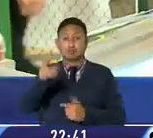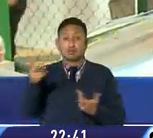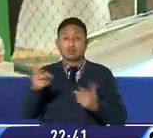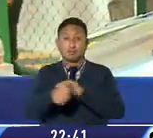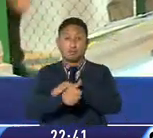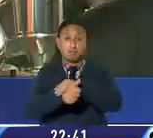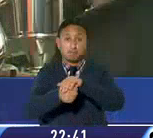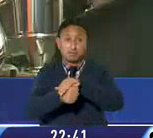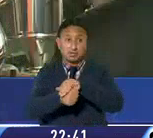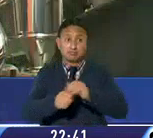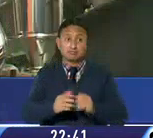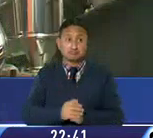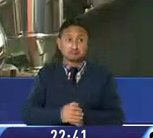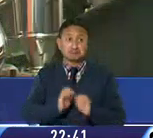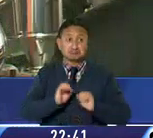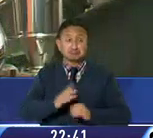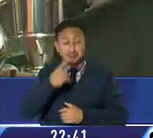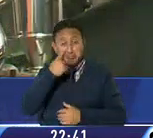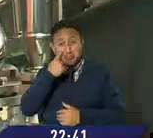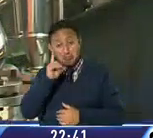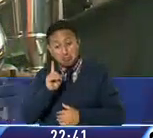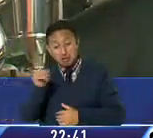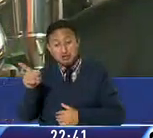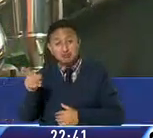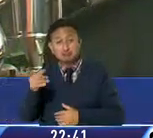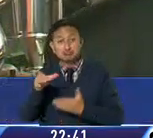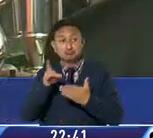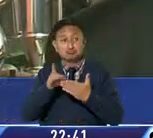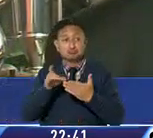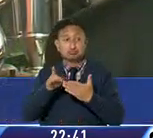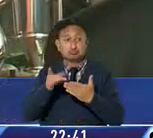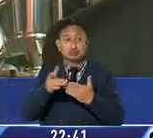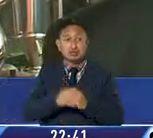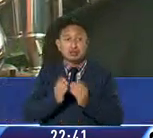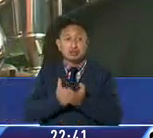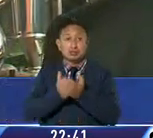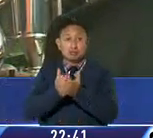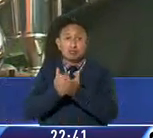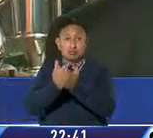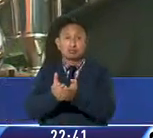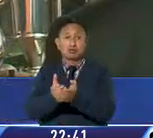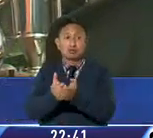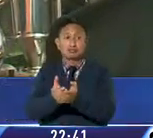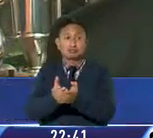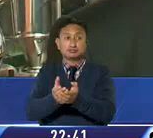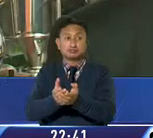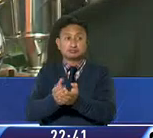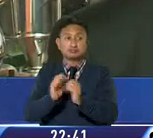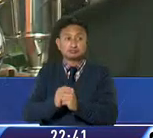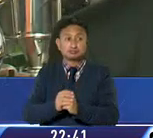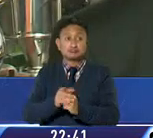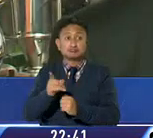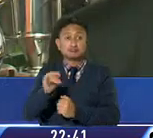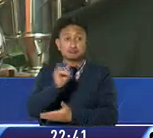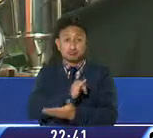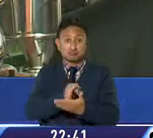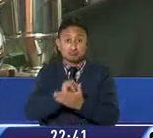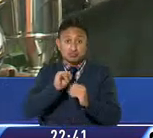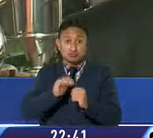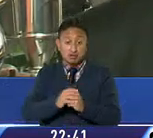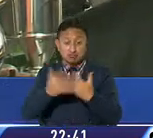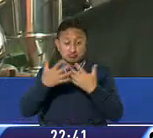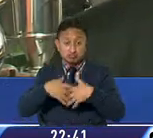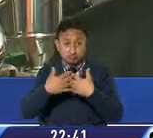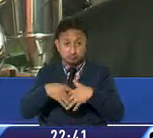Galápagos. Vamos a poder procesar los plásticos que vienen de los cruceros y los mismos plásticos que la isla produce. Y al mismo